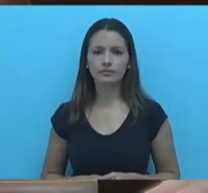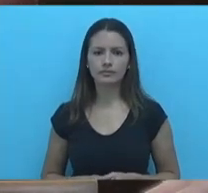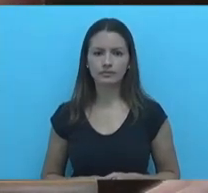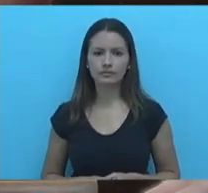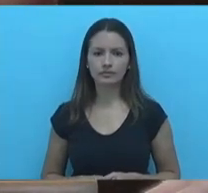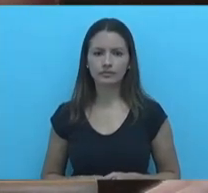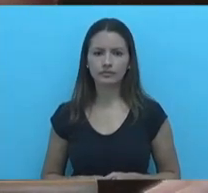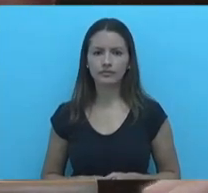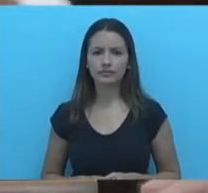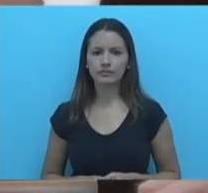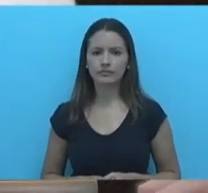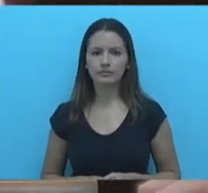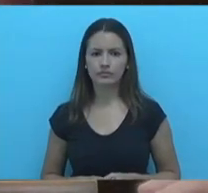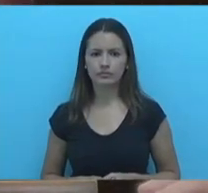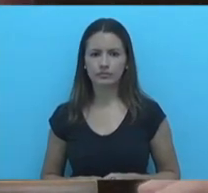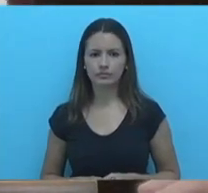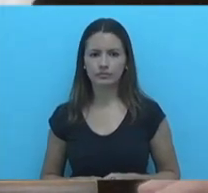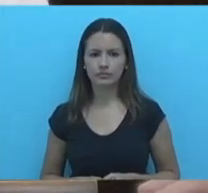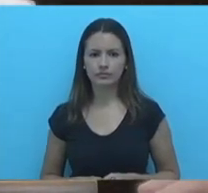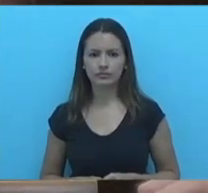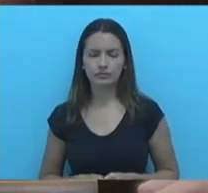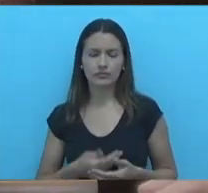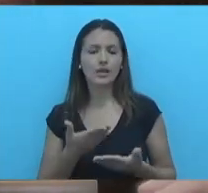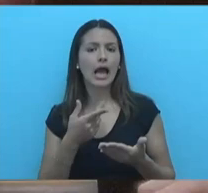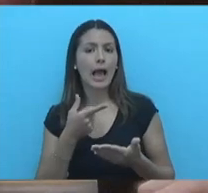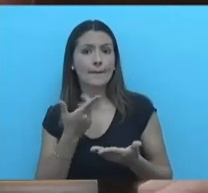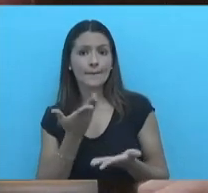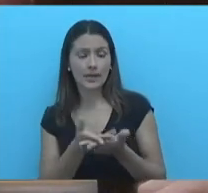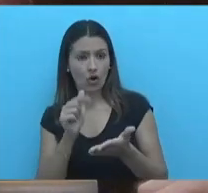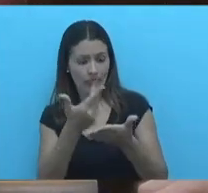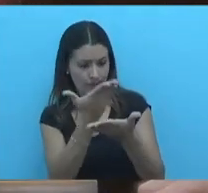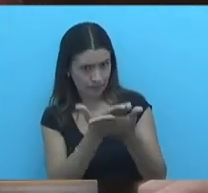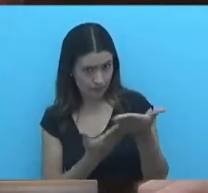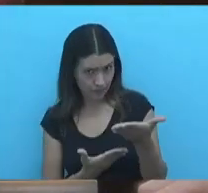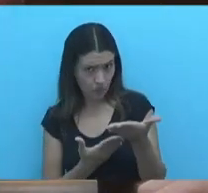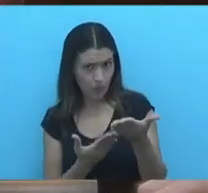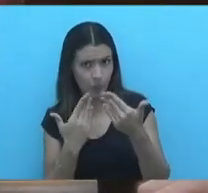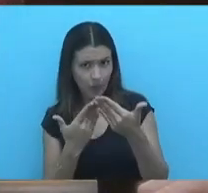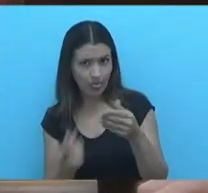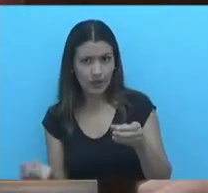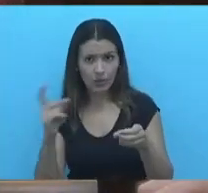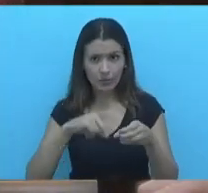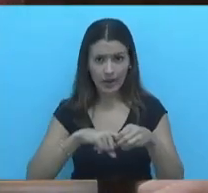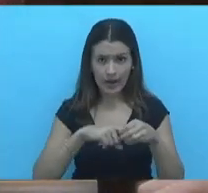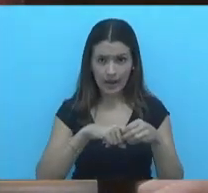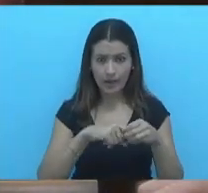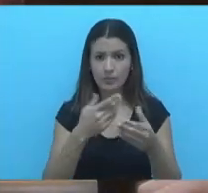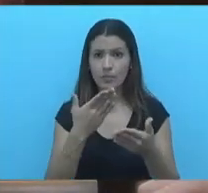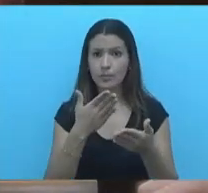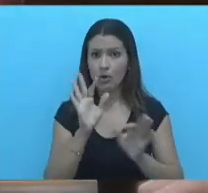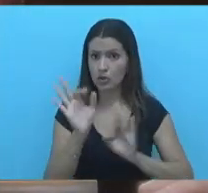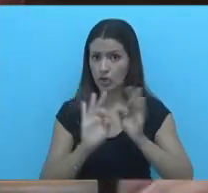lugar, por eso yo voy a pedir que se incorpore este dictamen del ENRES a este pedido de